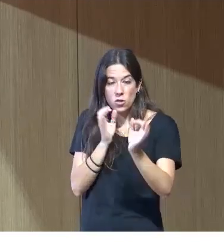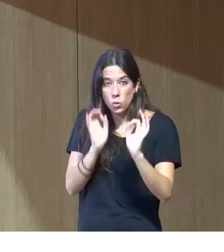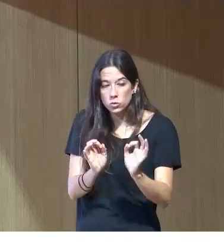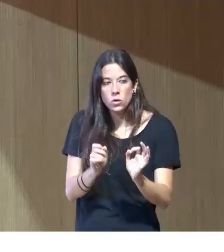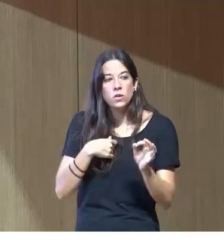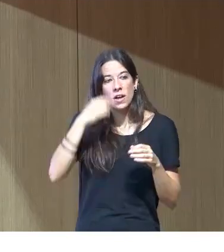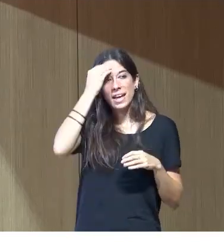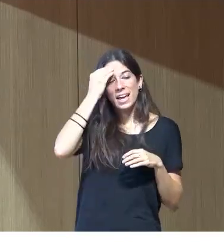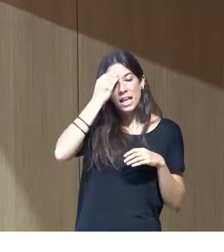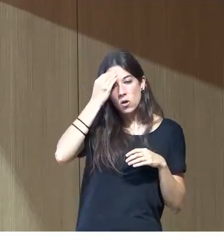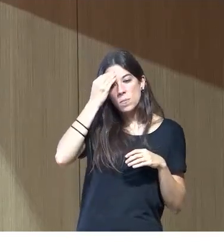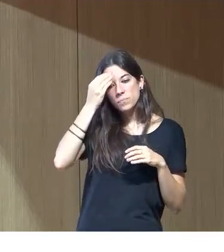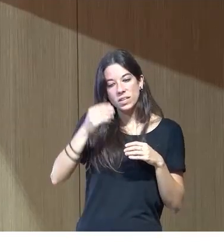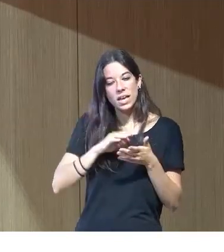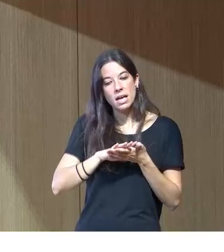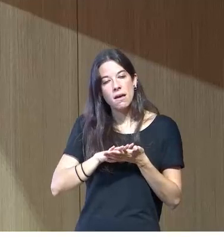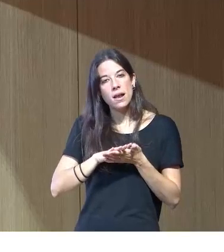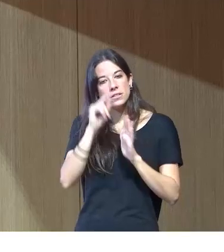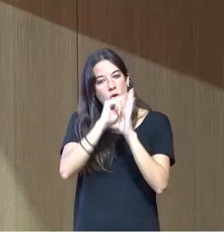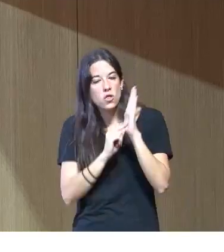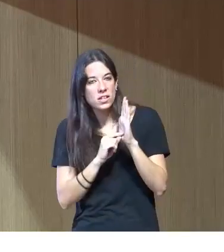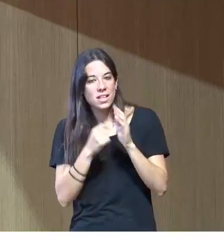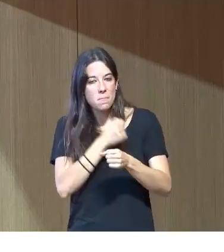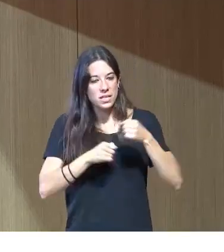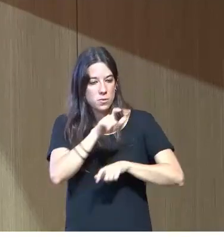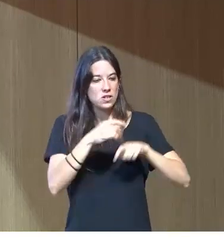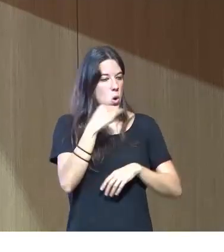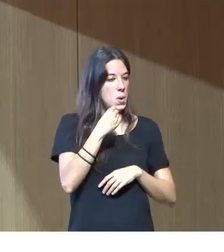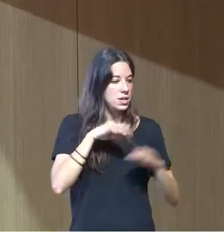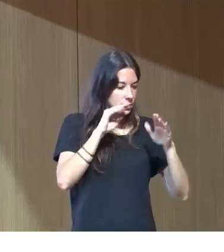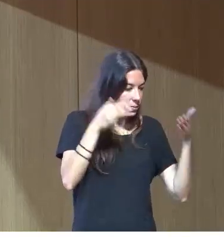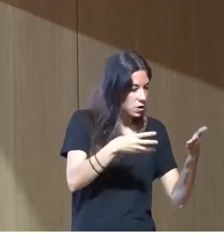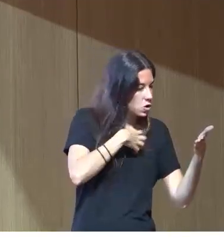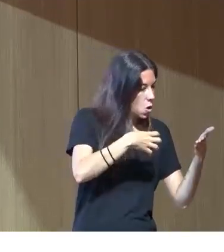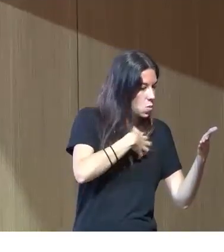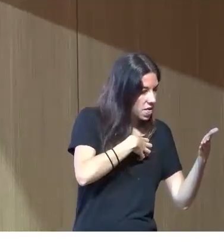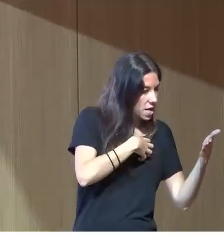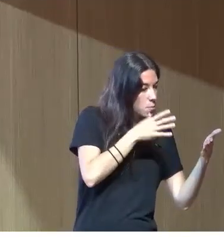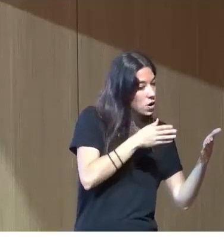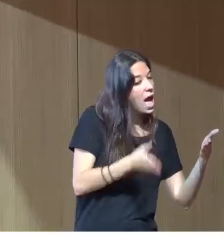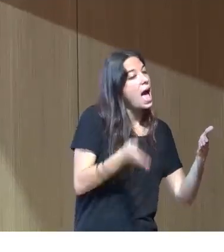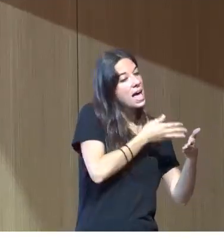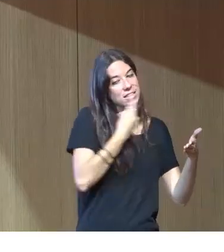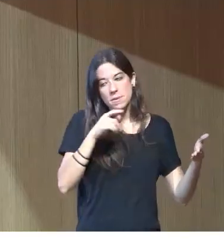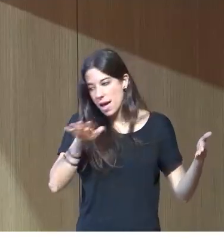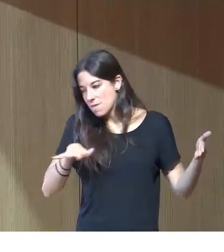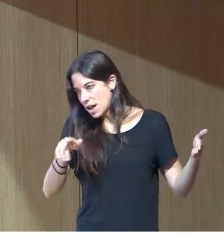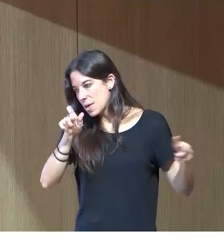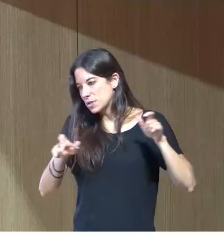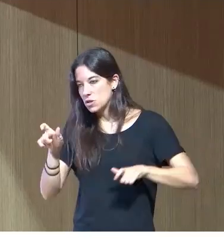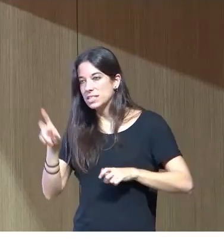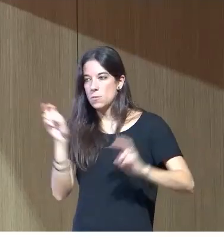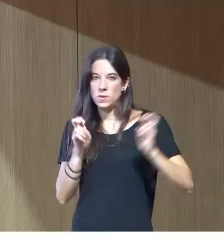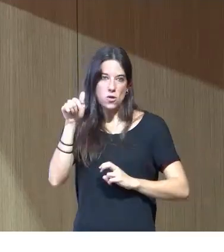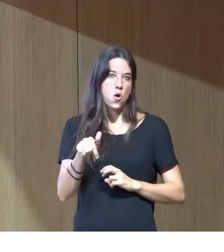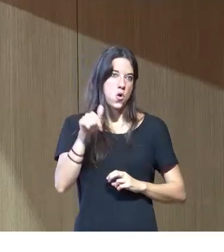no podemos abordar el mapa de empatía de los jóvenes si no abordamos ese mapa de empatía de cada una de las personas que estamos hoy